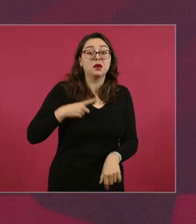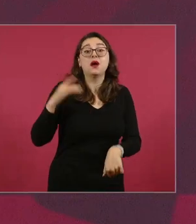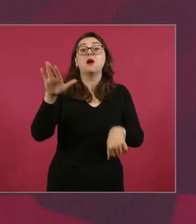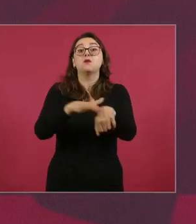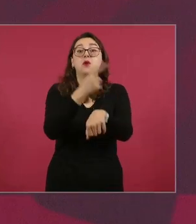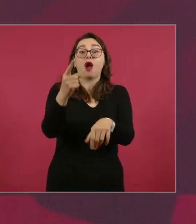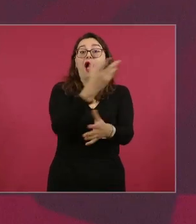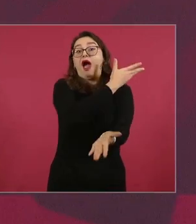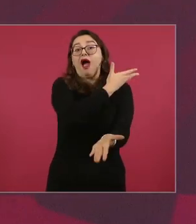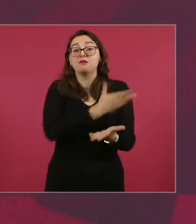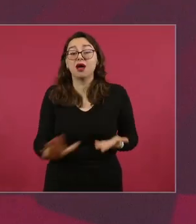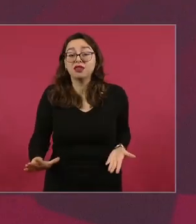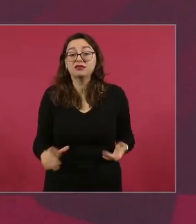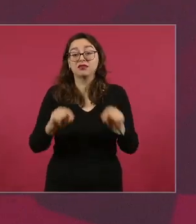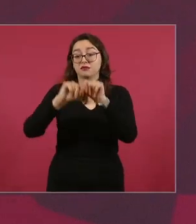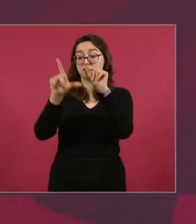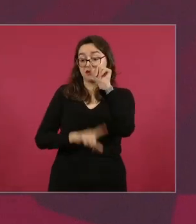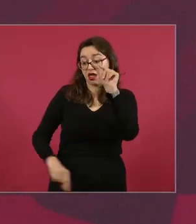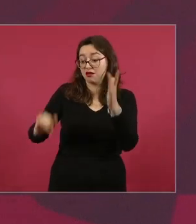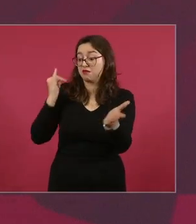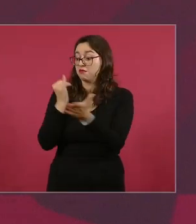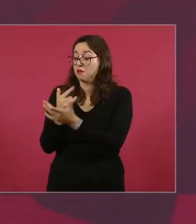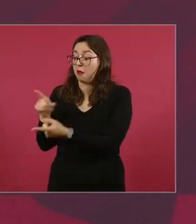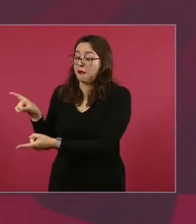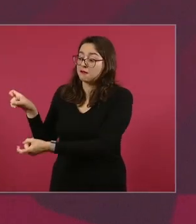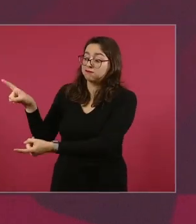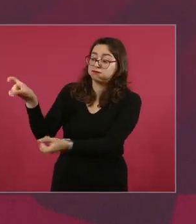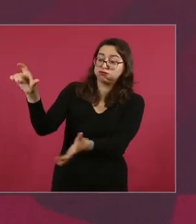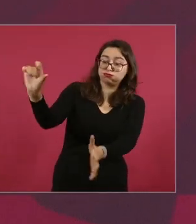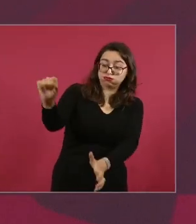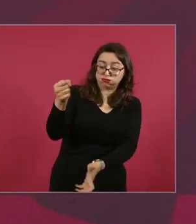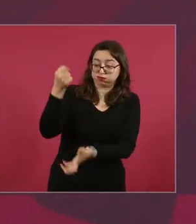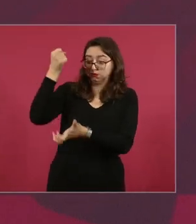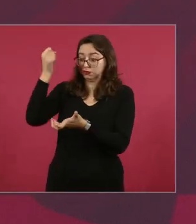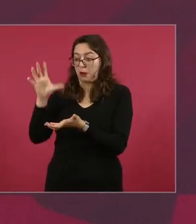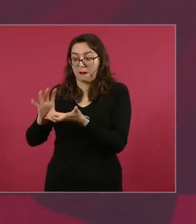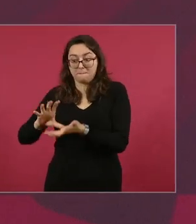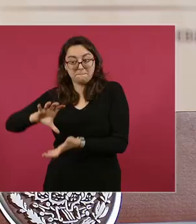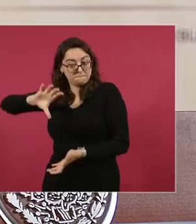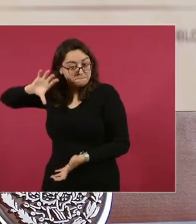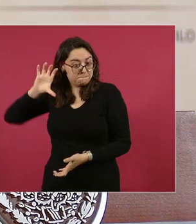que es dinero del pueblo, les estemos pagando